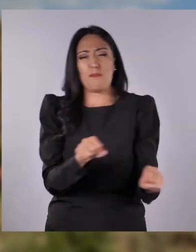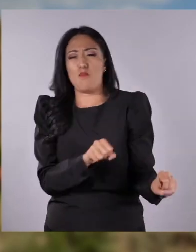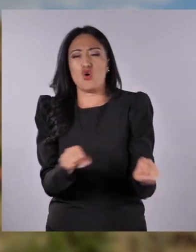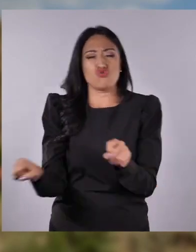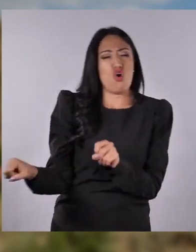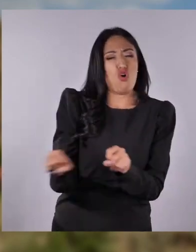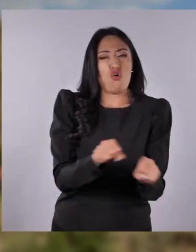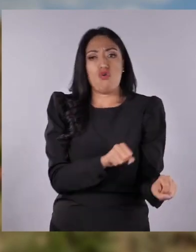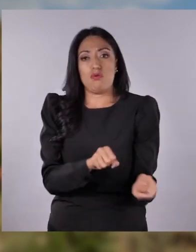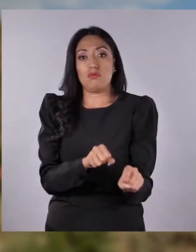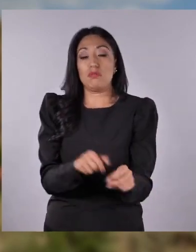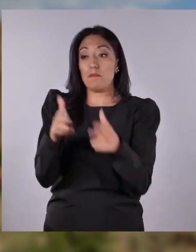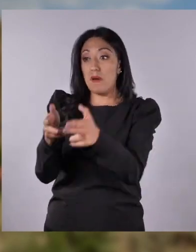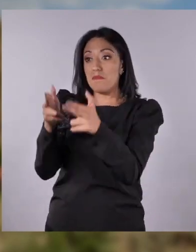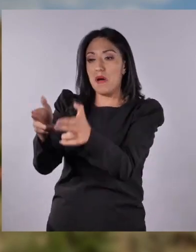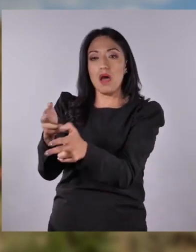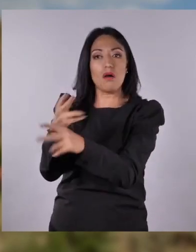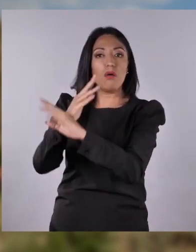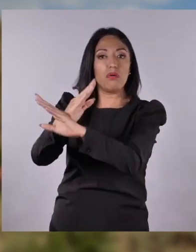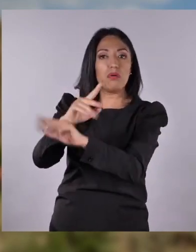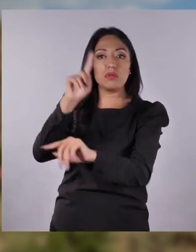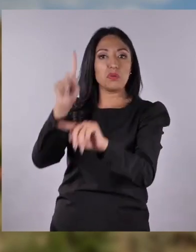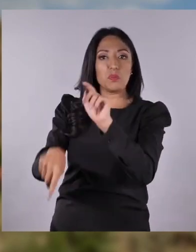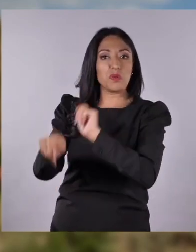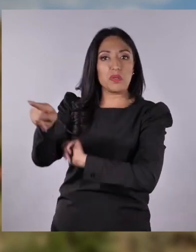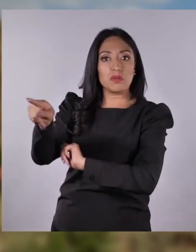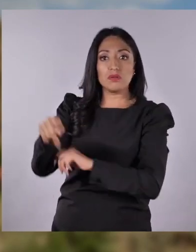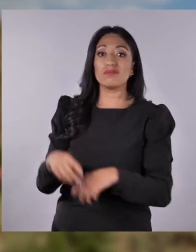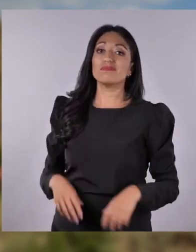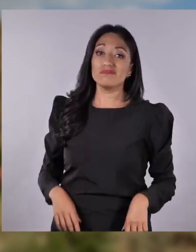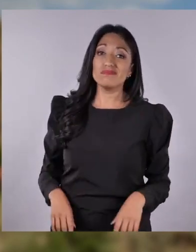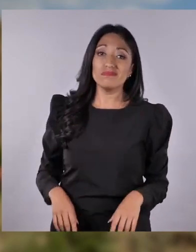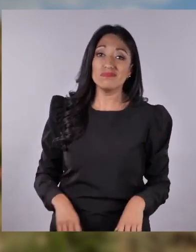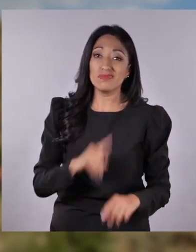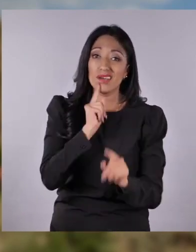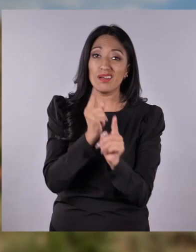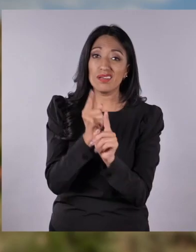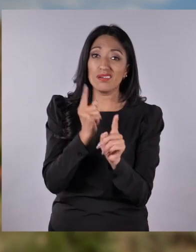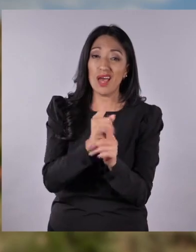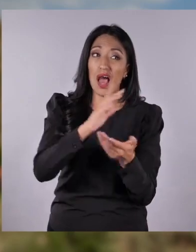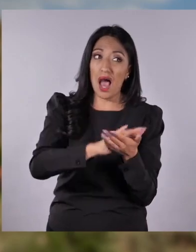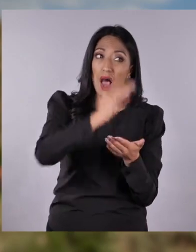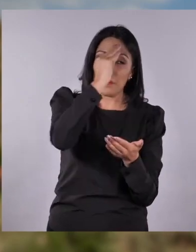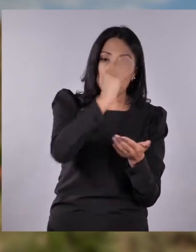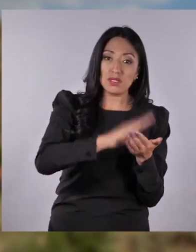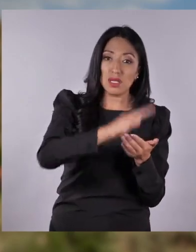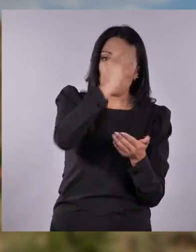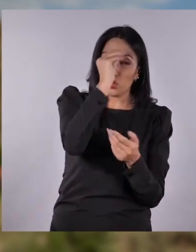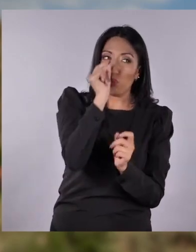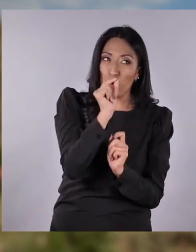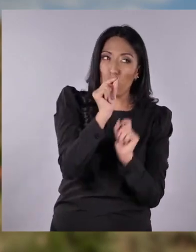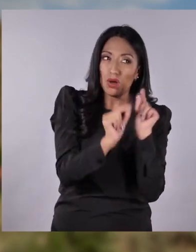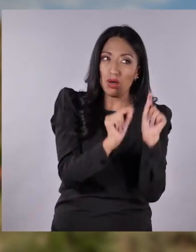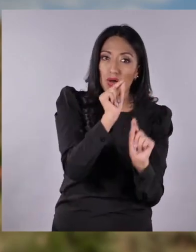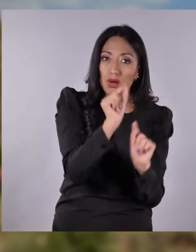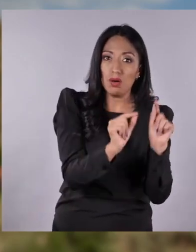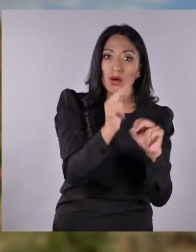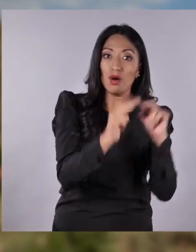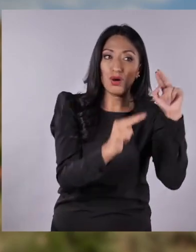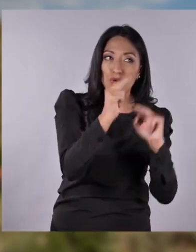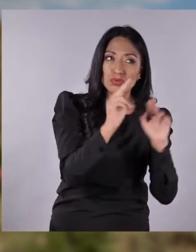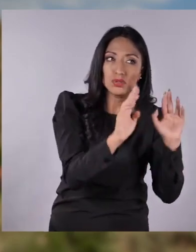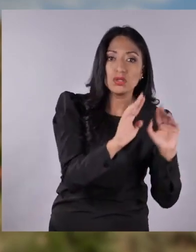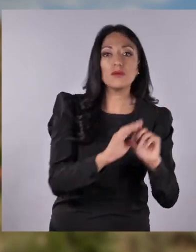normales y es hasta antibalas. Es una gran opción y aunque es mejor entrenarse un poco para cachar un par de trucos